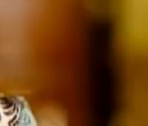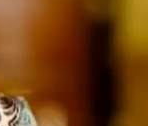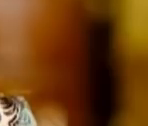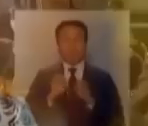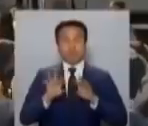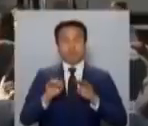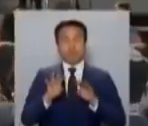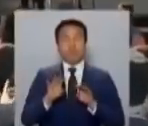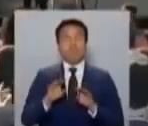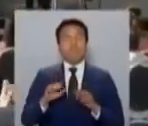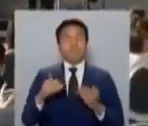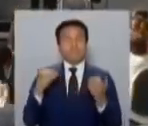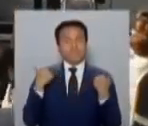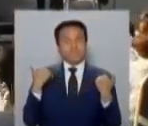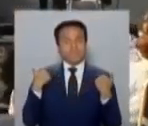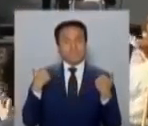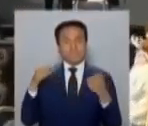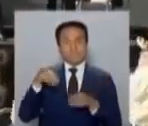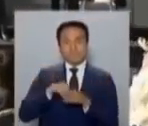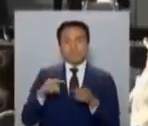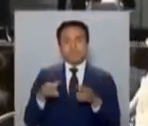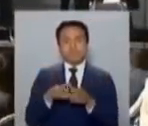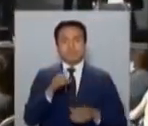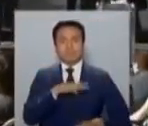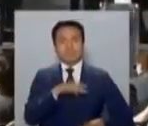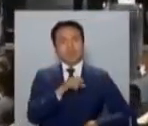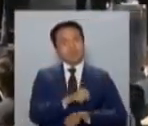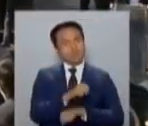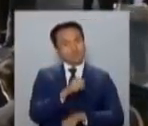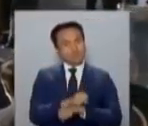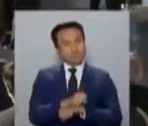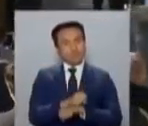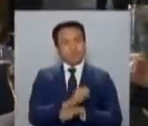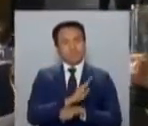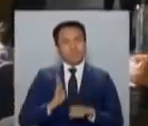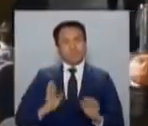respaldó a la recién nombrada ministra del Deporte. En una declaración dijo que hasta el día de hoy no hemos conocido